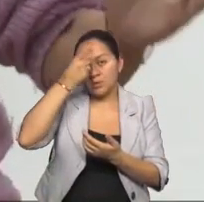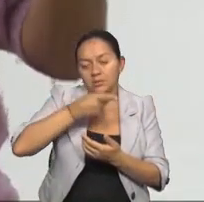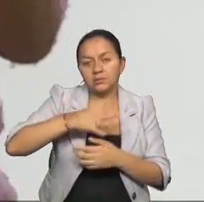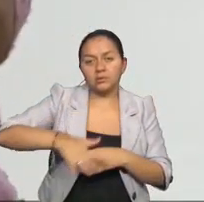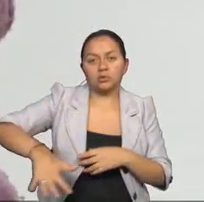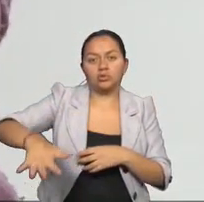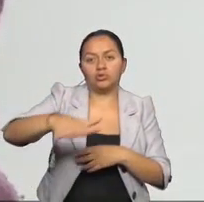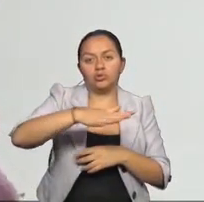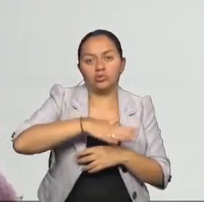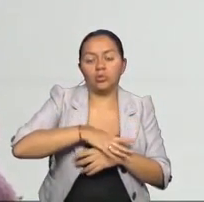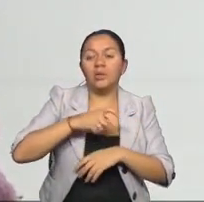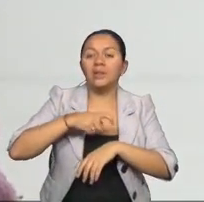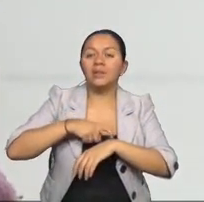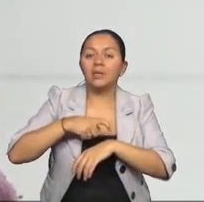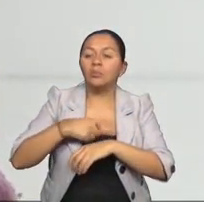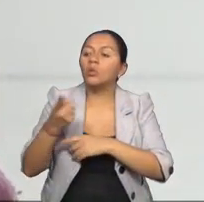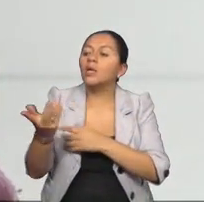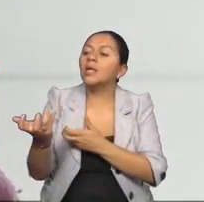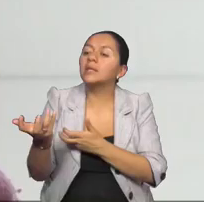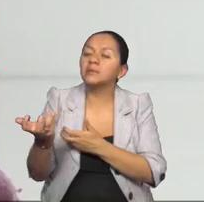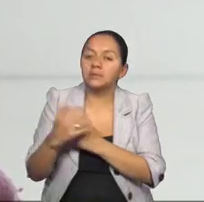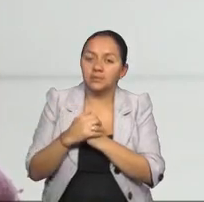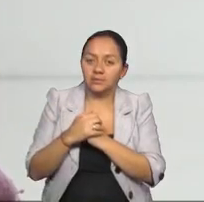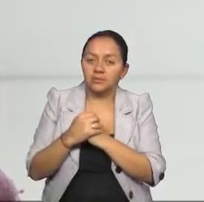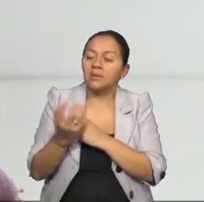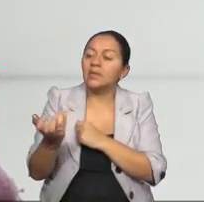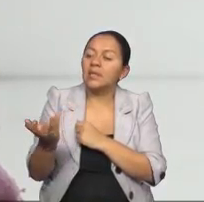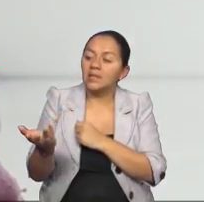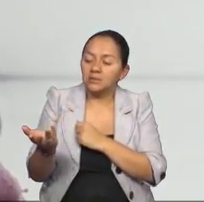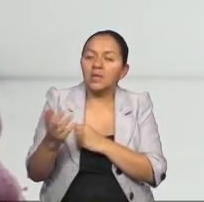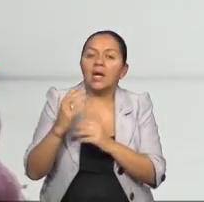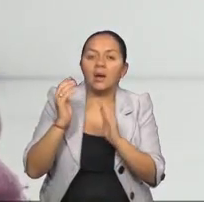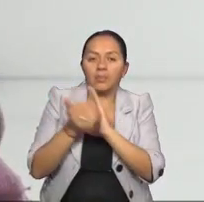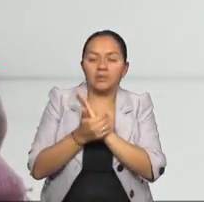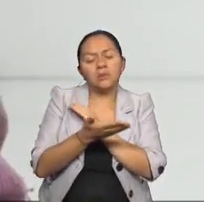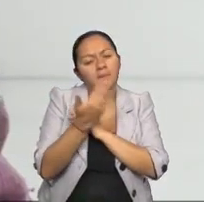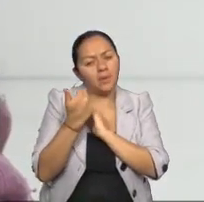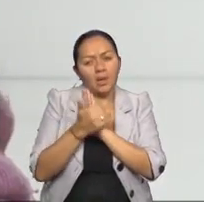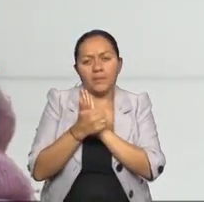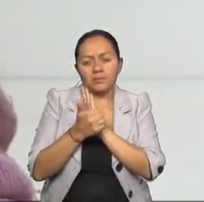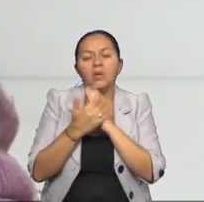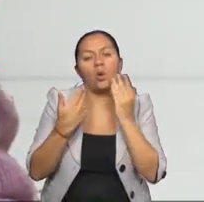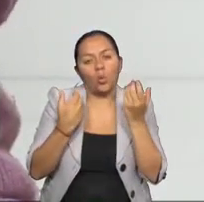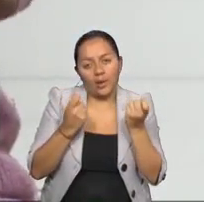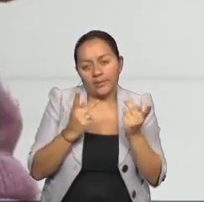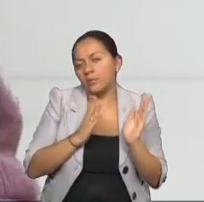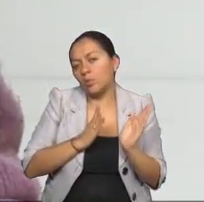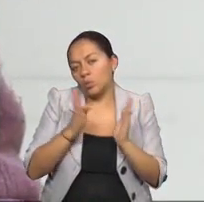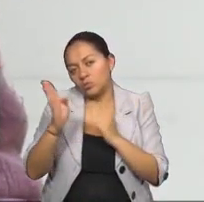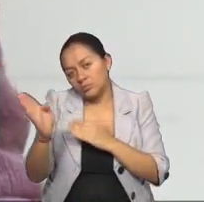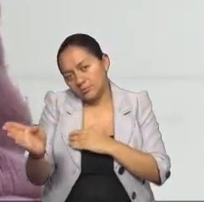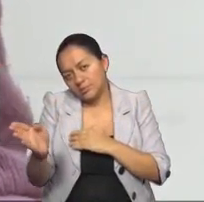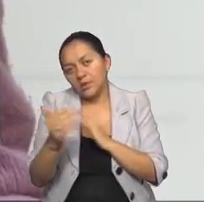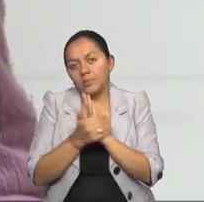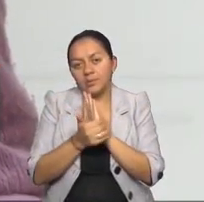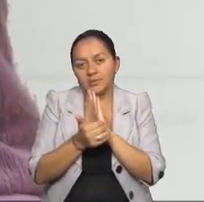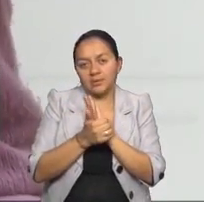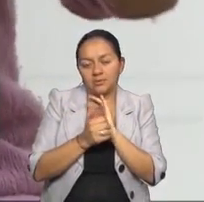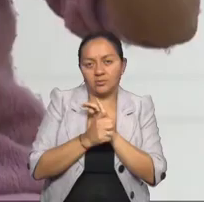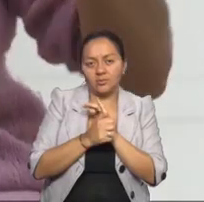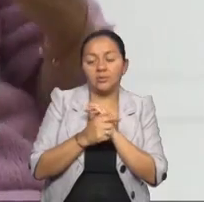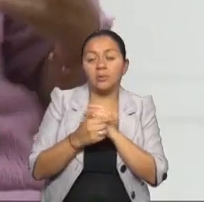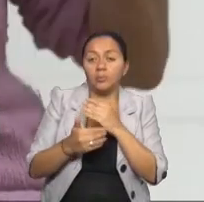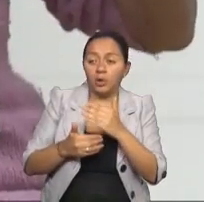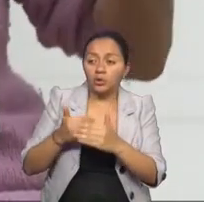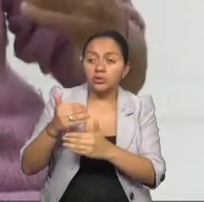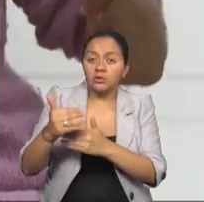cada tiempo que quieren que vayamos con el proceso de capacitación porque ellas desarrollan cotidianamente los procesos